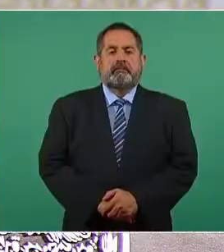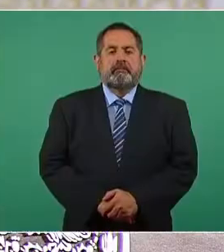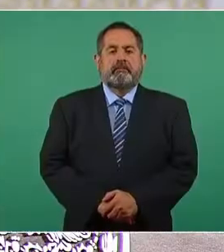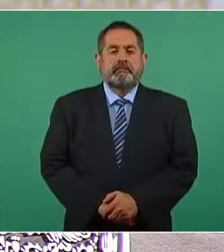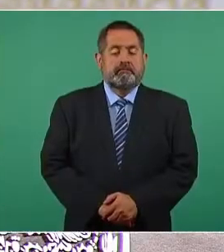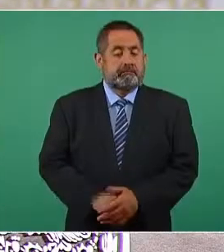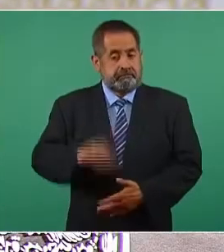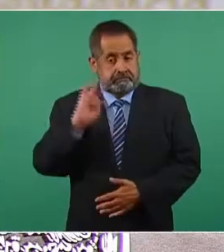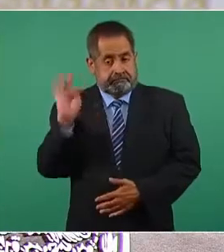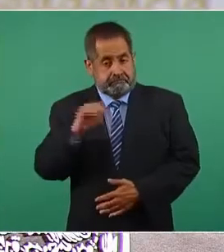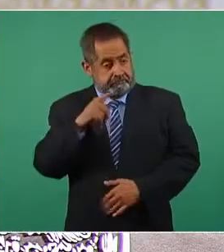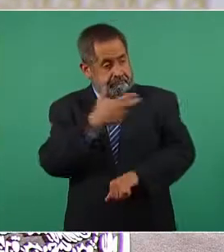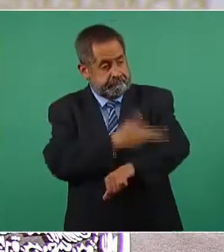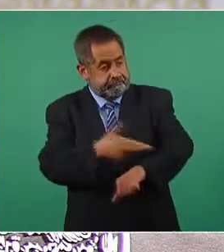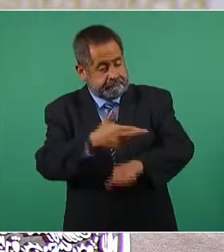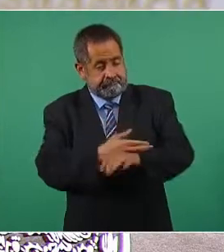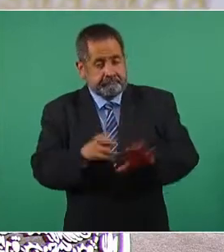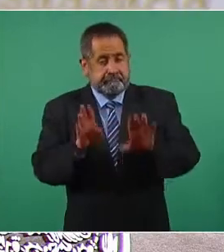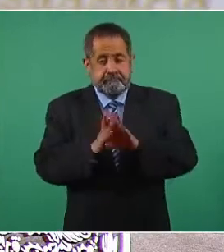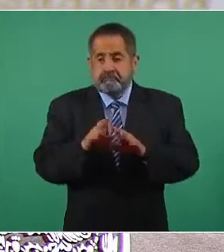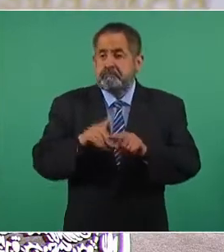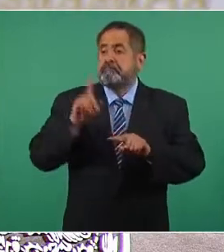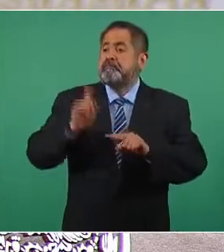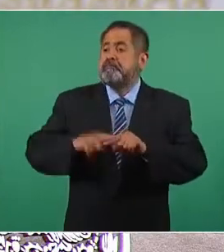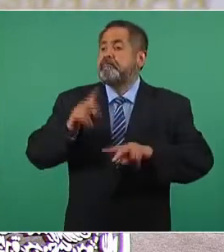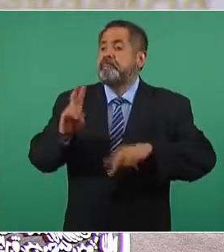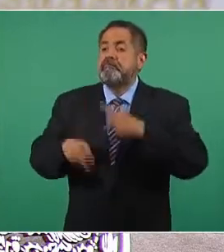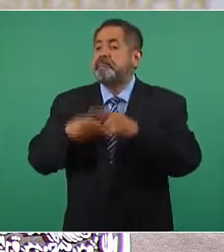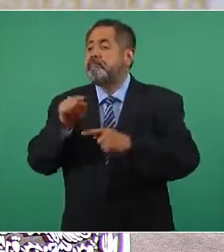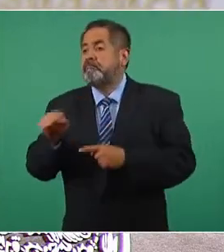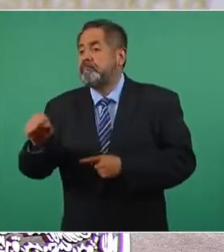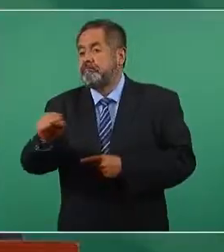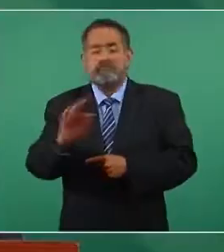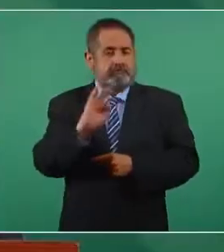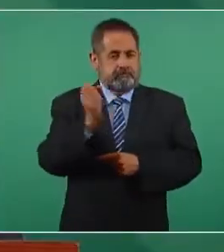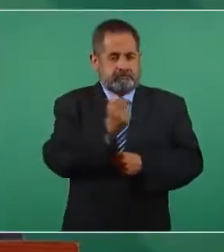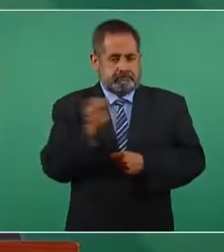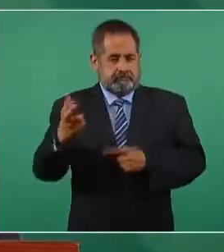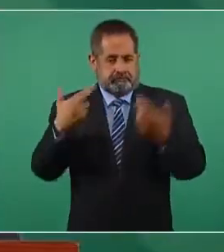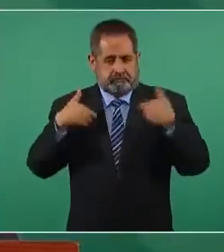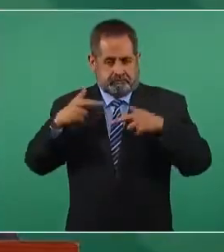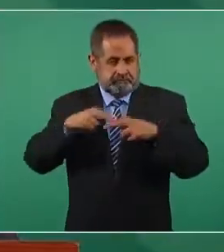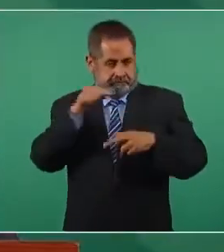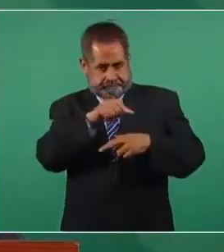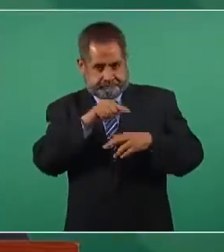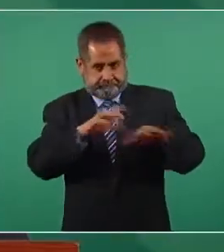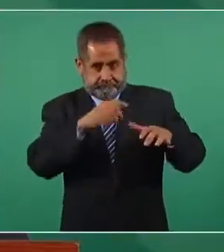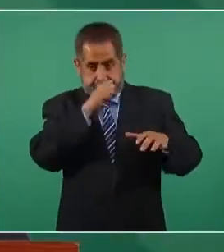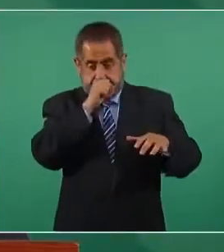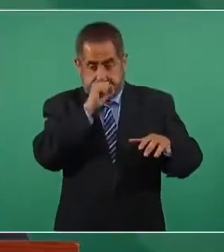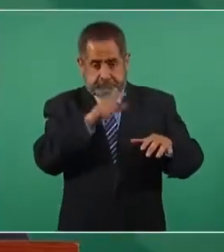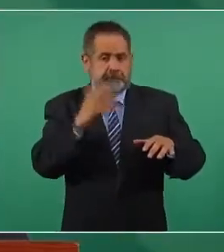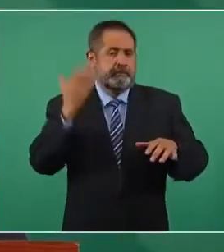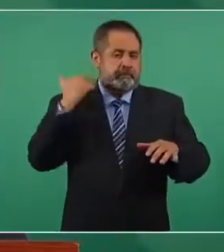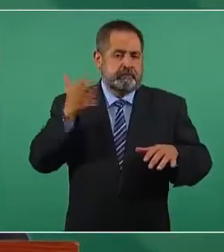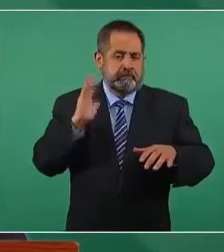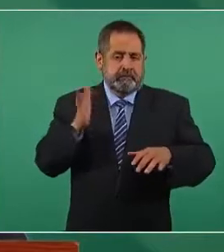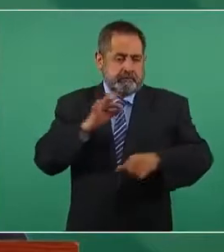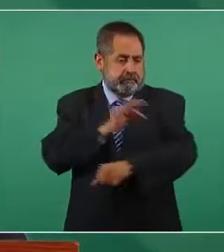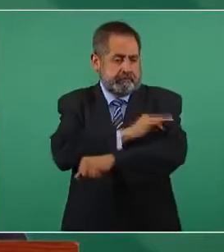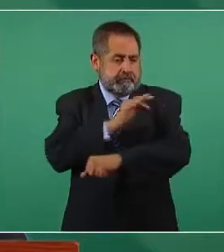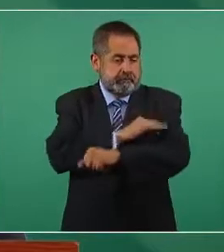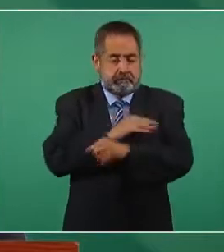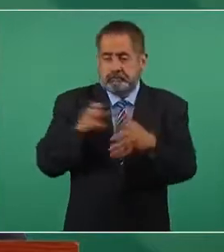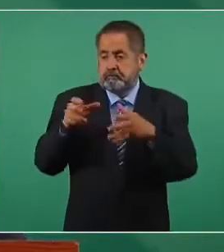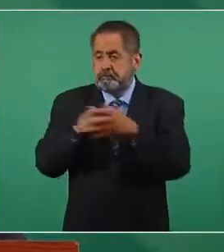que bueno, quizás como ya están vacunados ya no corren el riesgo de que aunque estén de manera reunidas puedan